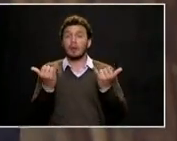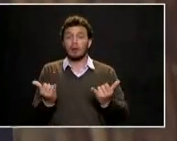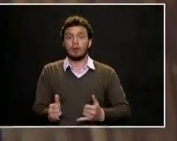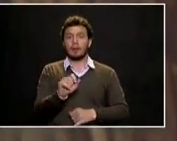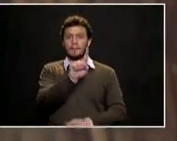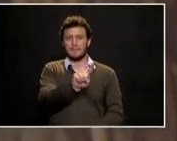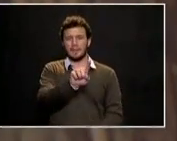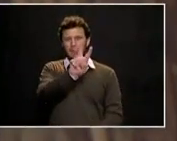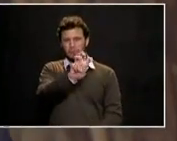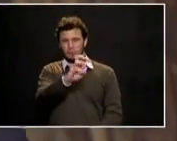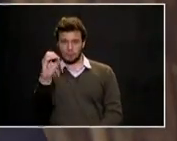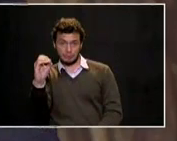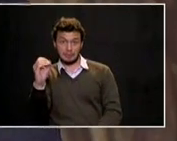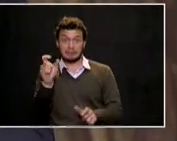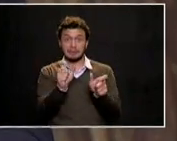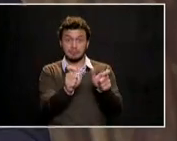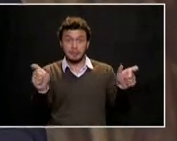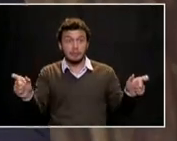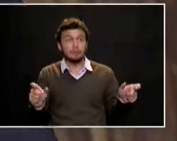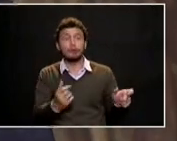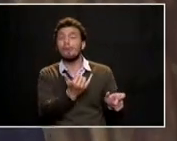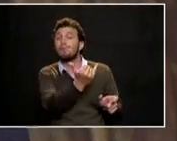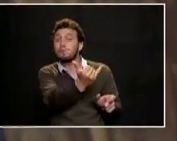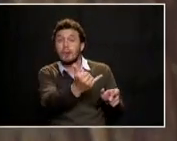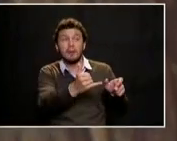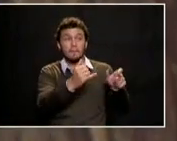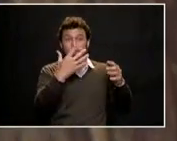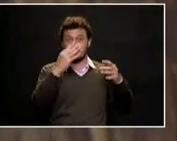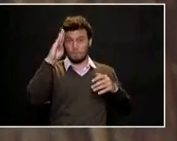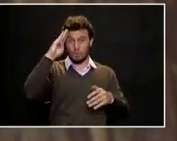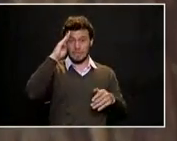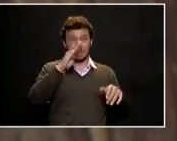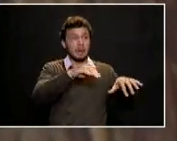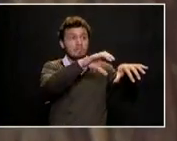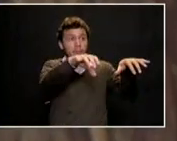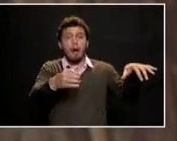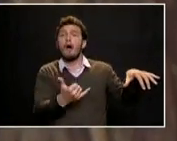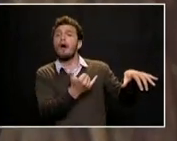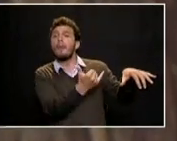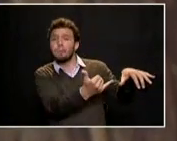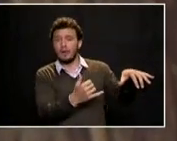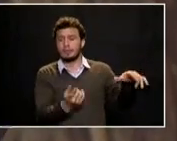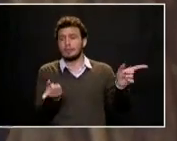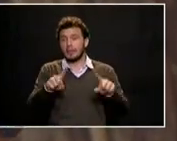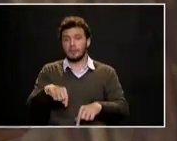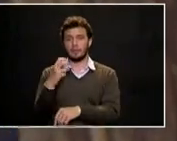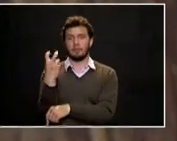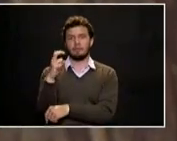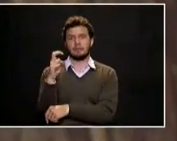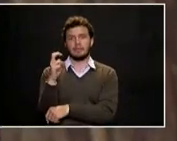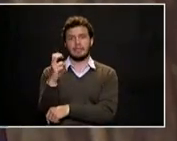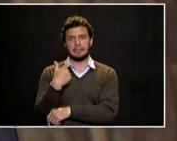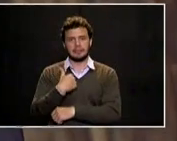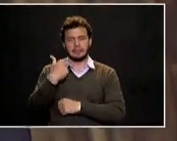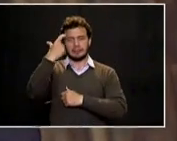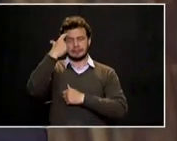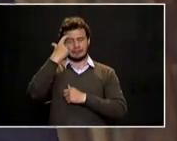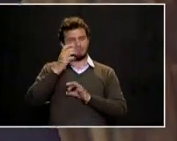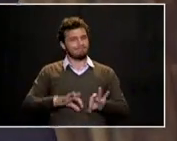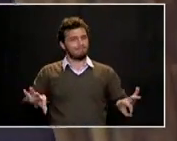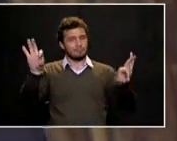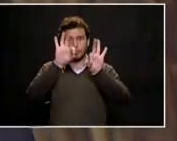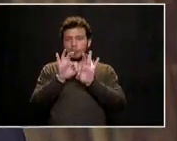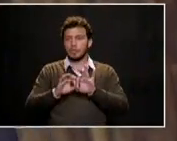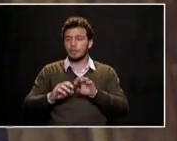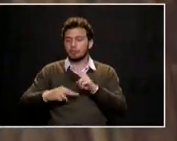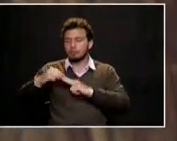en las estaciones de policía y en la fiscalía. Y para eso es urgente construir una cárcel municipal en la ciudad. ¿Por qué? Porque